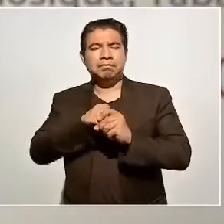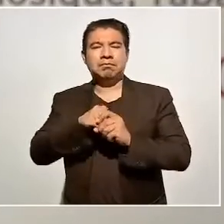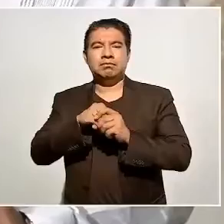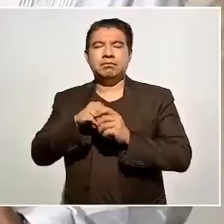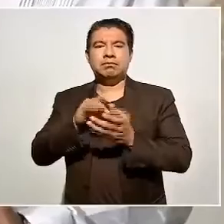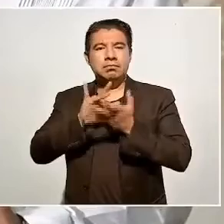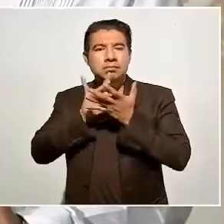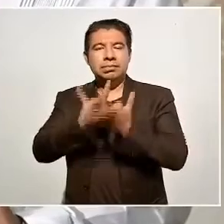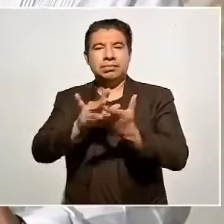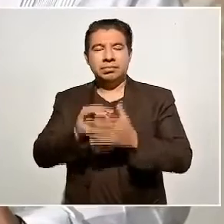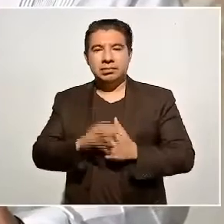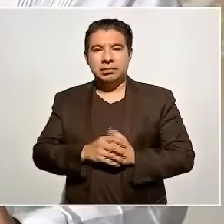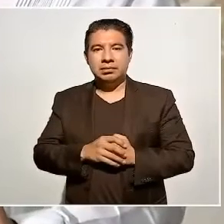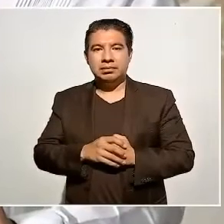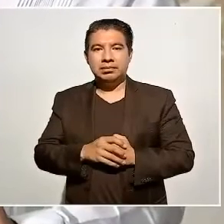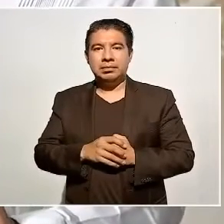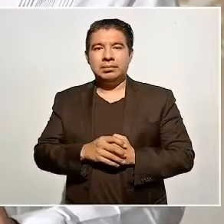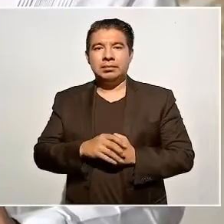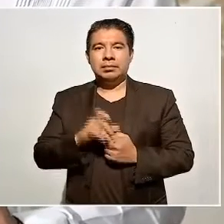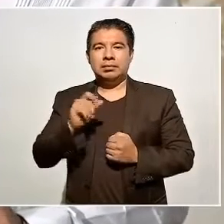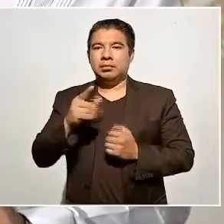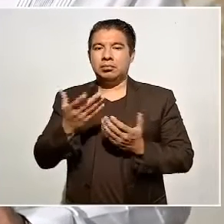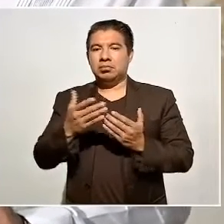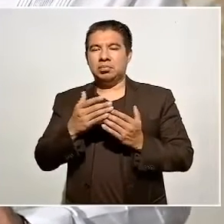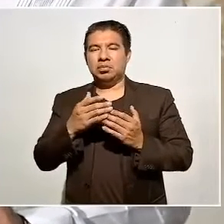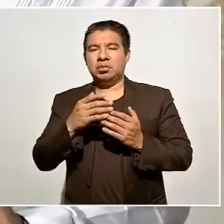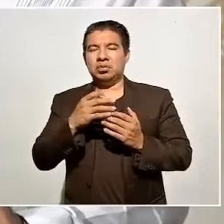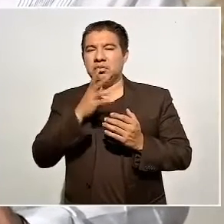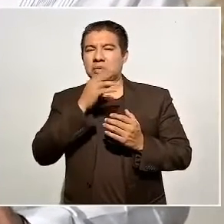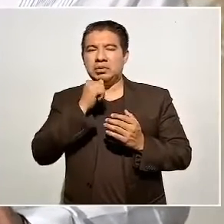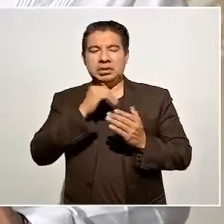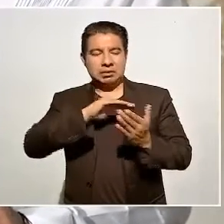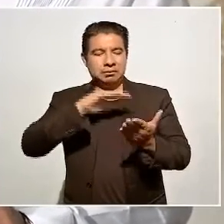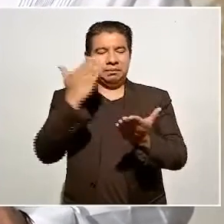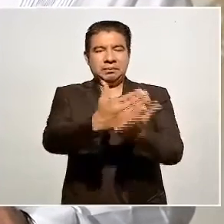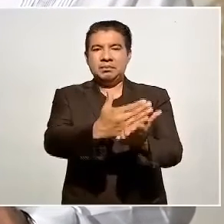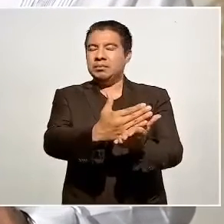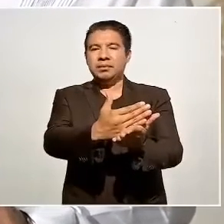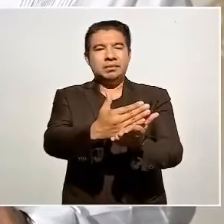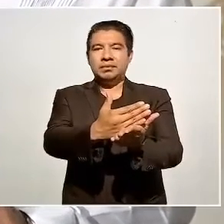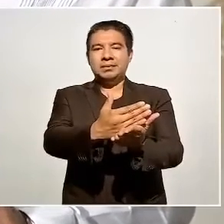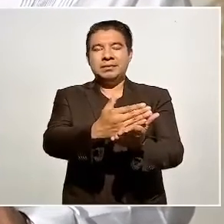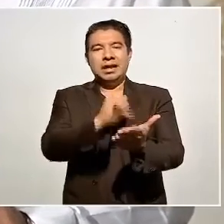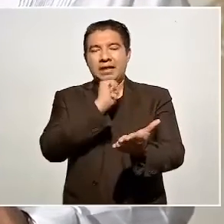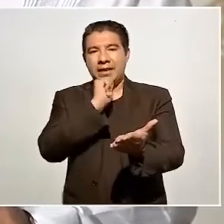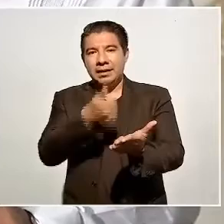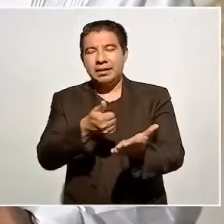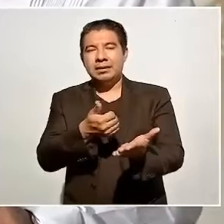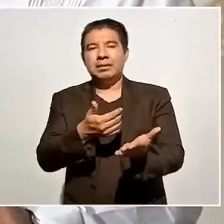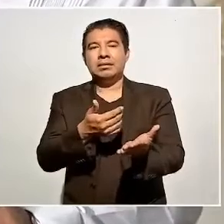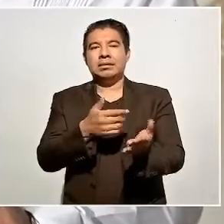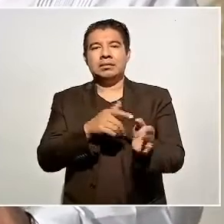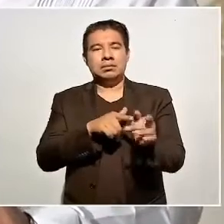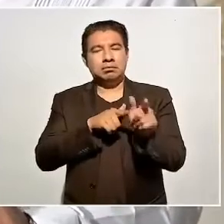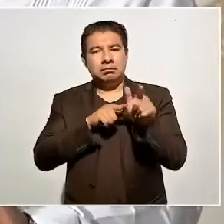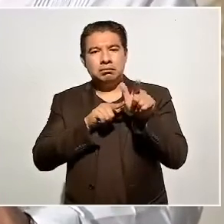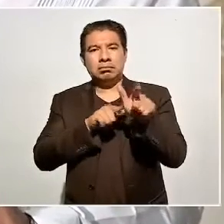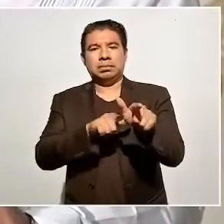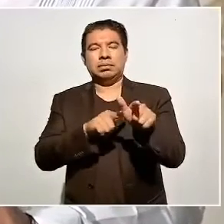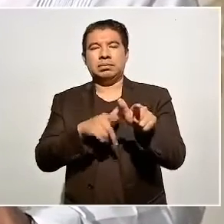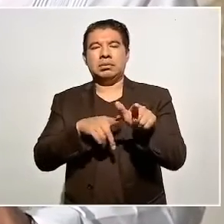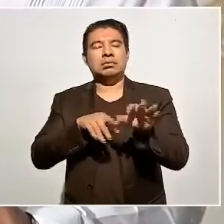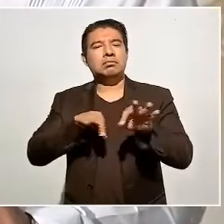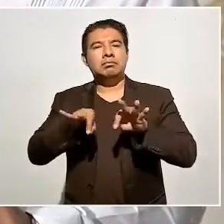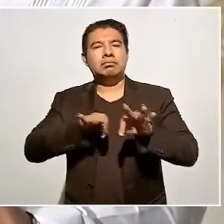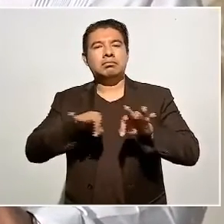no detenga la obra nada, que se siga